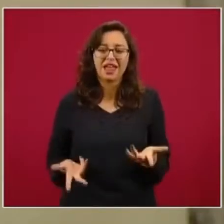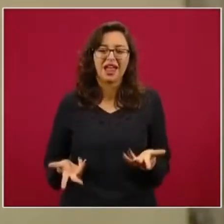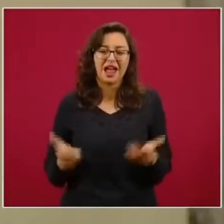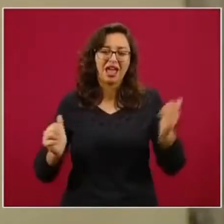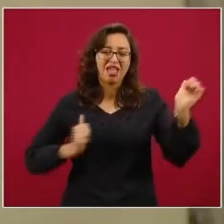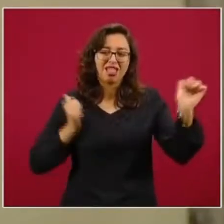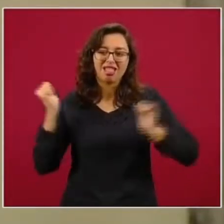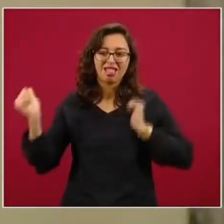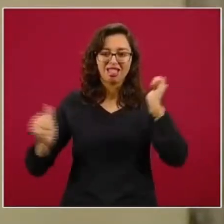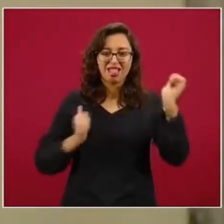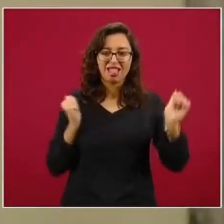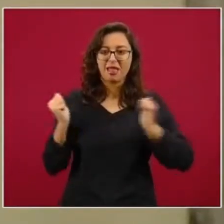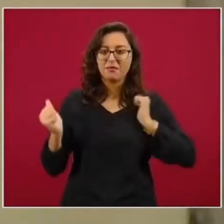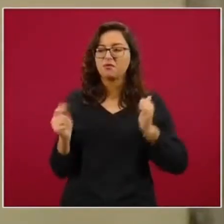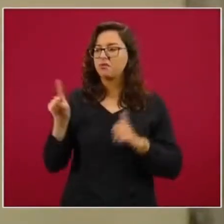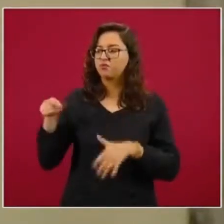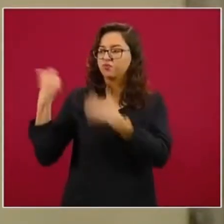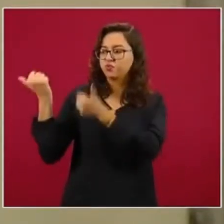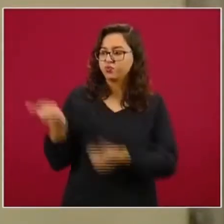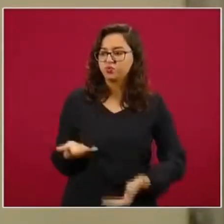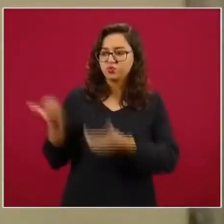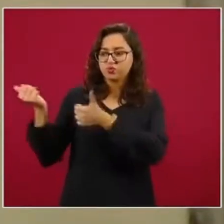que luego nutren el mercado negro